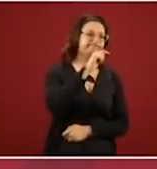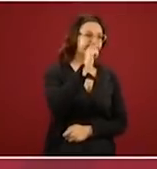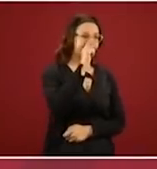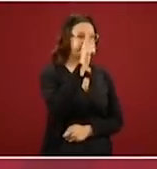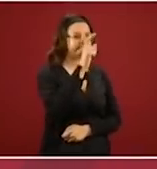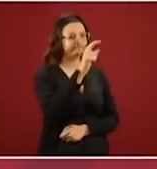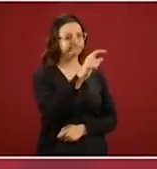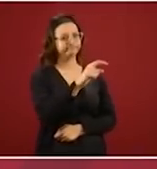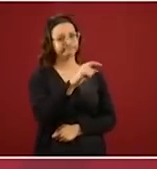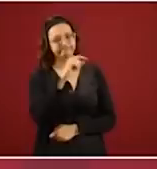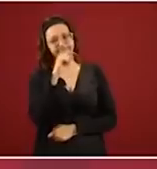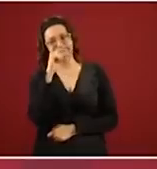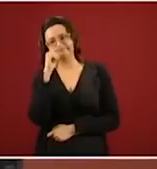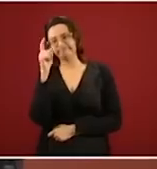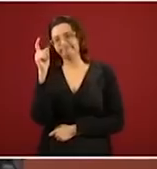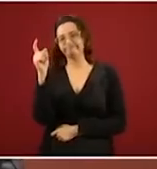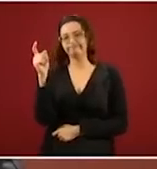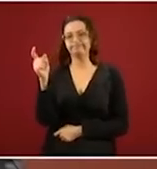este